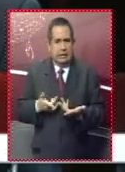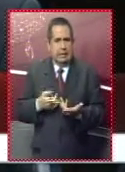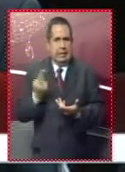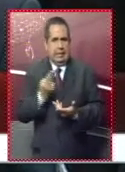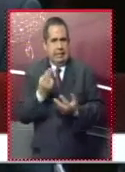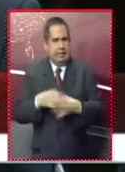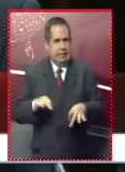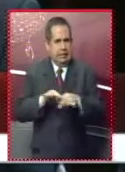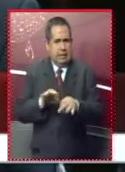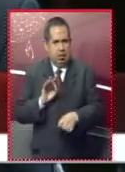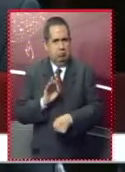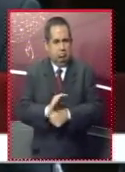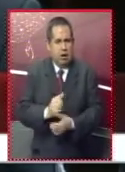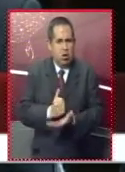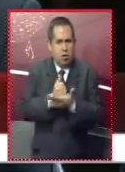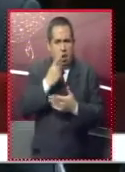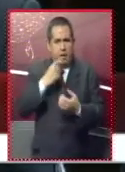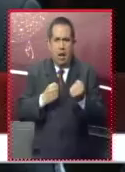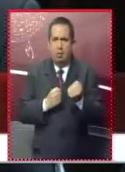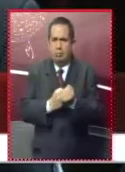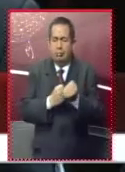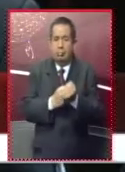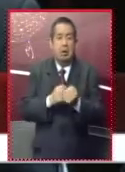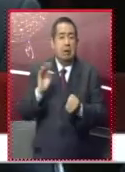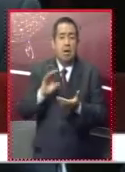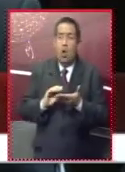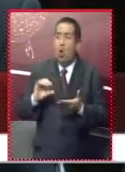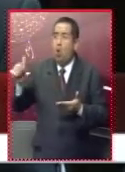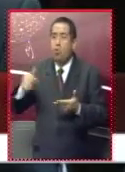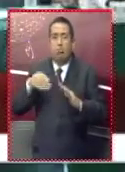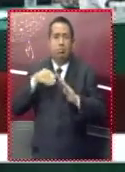mantener a México en un muy bajo crecimiento.